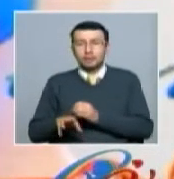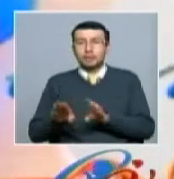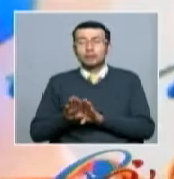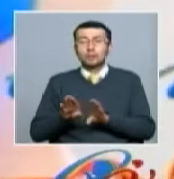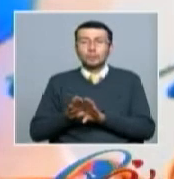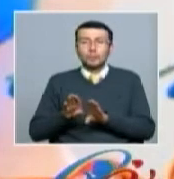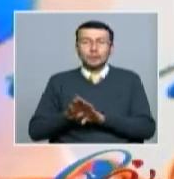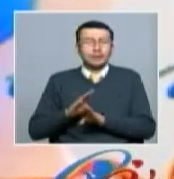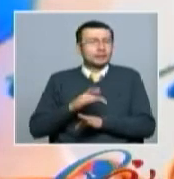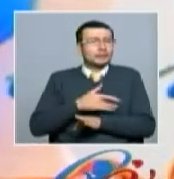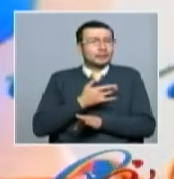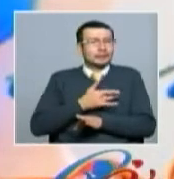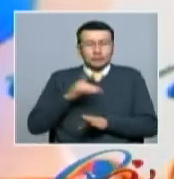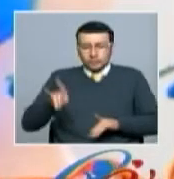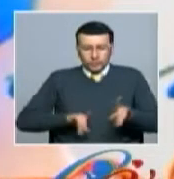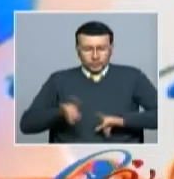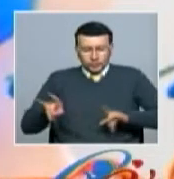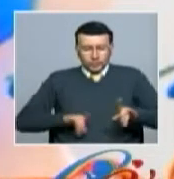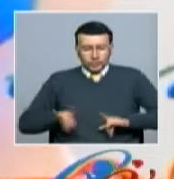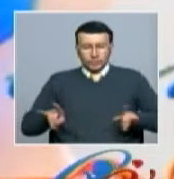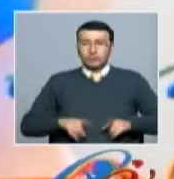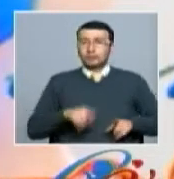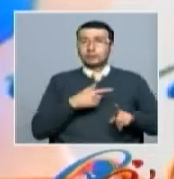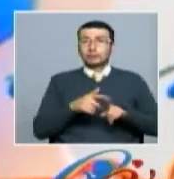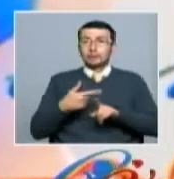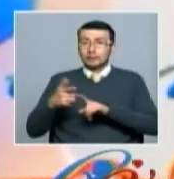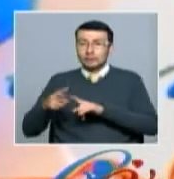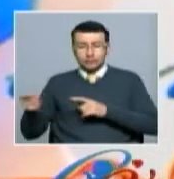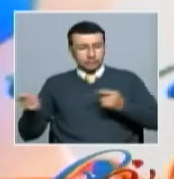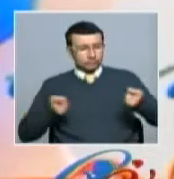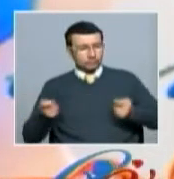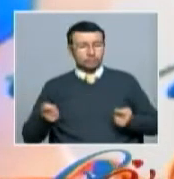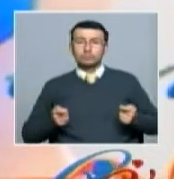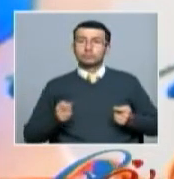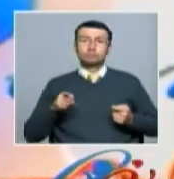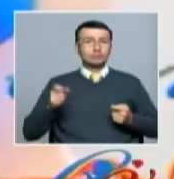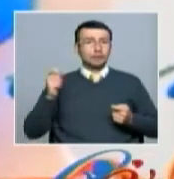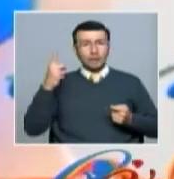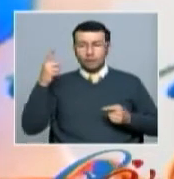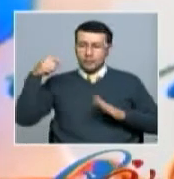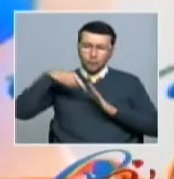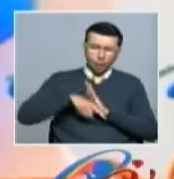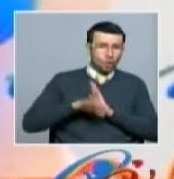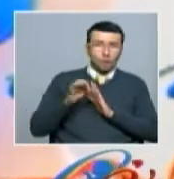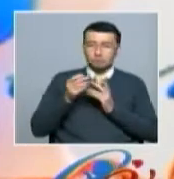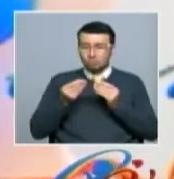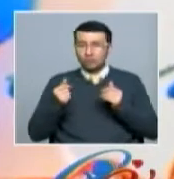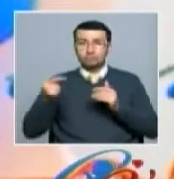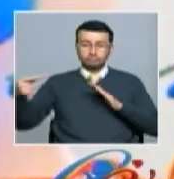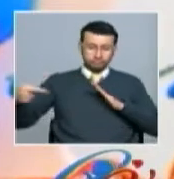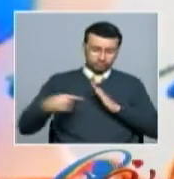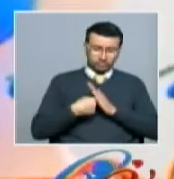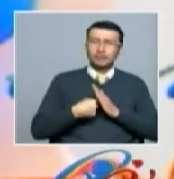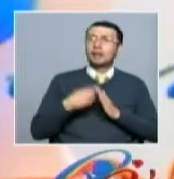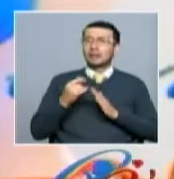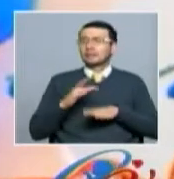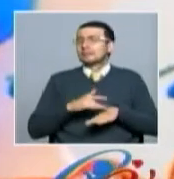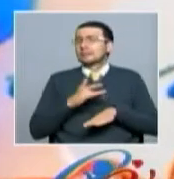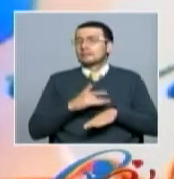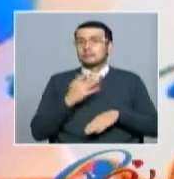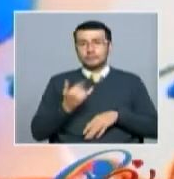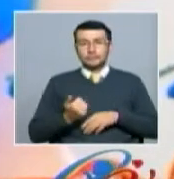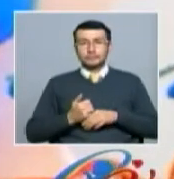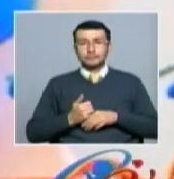reciben la sensibilidad de las distintas estructuras, bien sea superficiales o profundas, y la parte anterior, o sea la